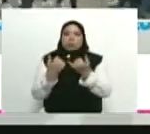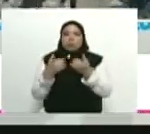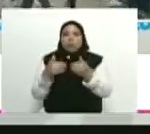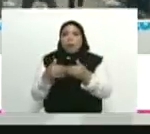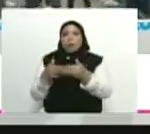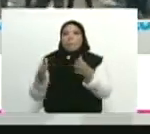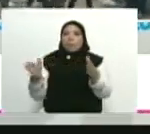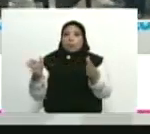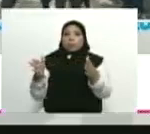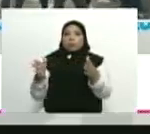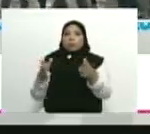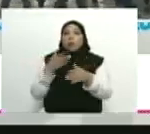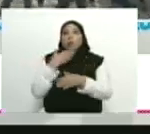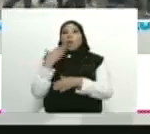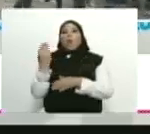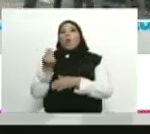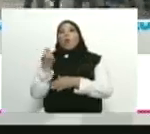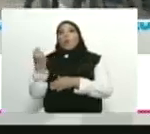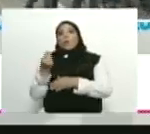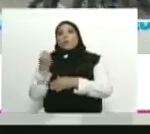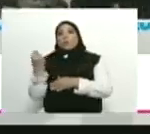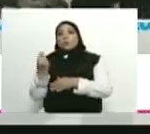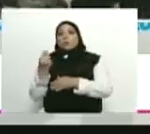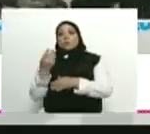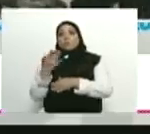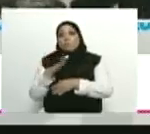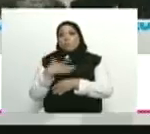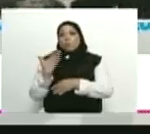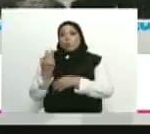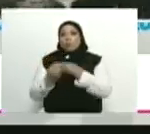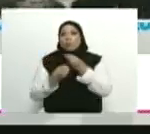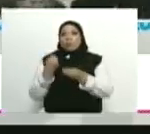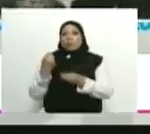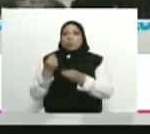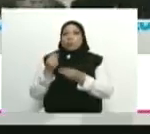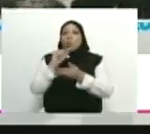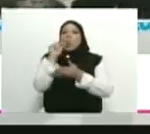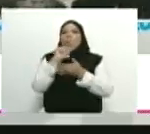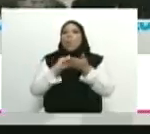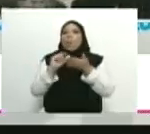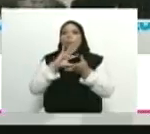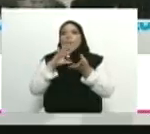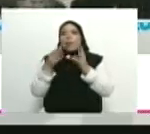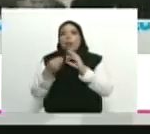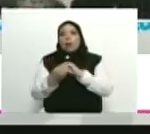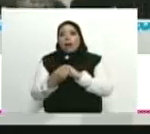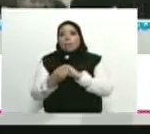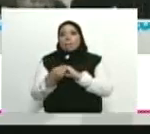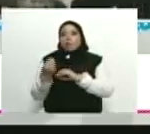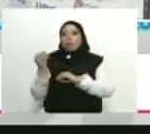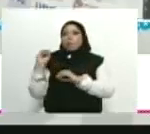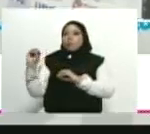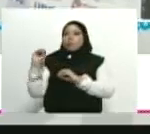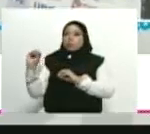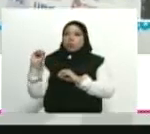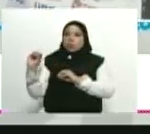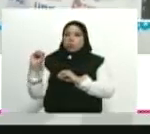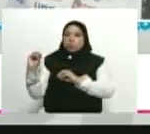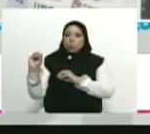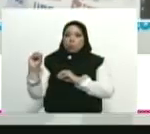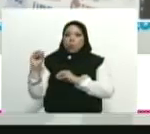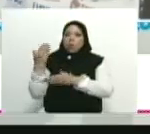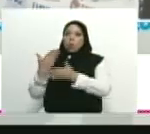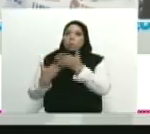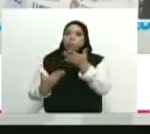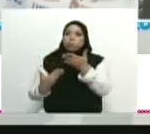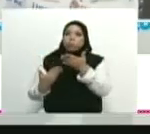oportunidad para que aquellos jóvenes que lo deseen puedan hacer una modificación en su solicitud. De modo